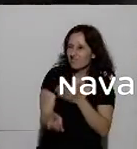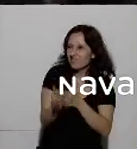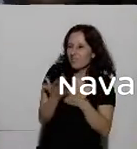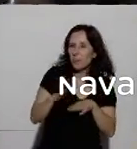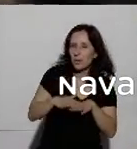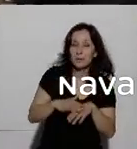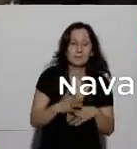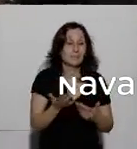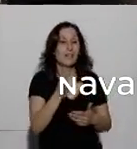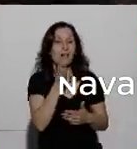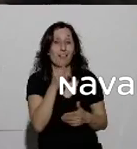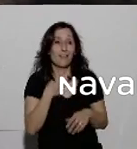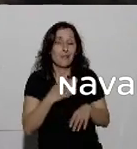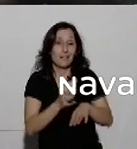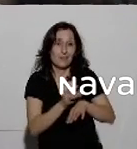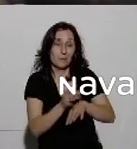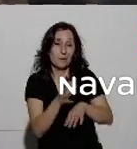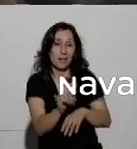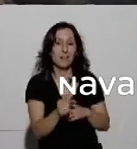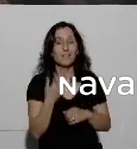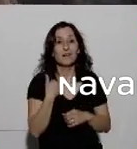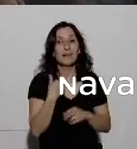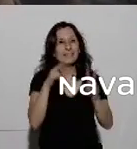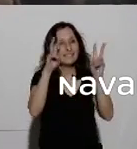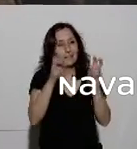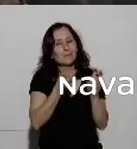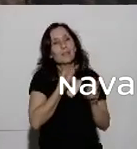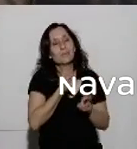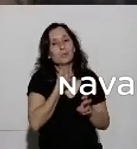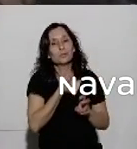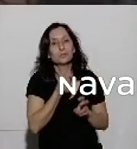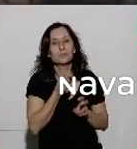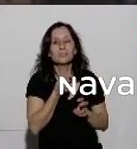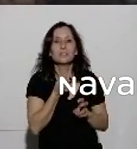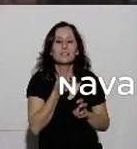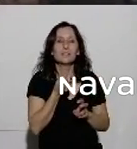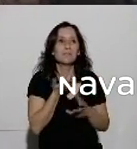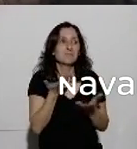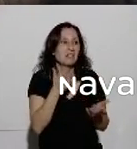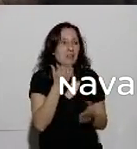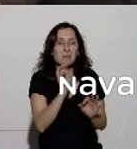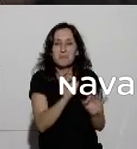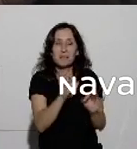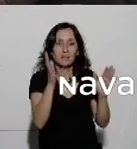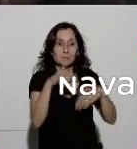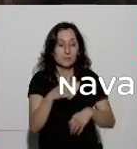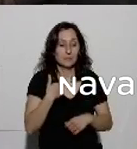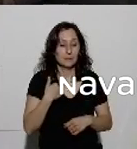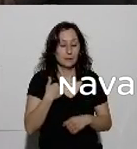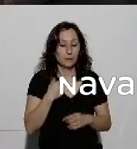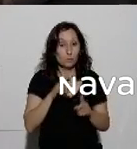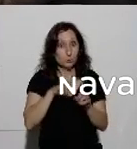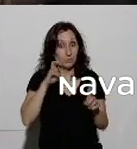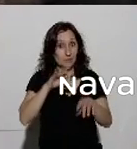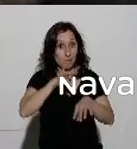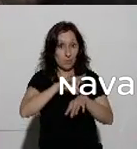tengo tiempo libre, porque me gustaba el tema y no tiene ninguna cosa especial. Yo desde la medicina intento un poco